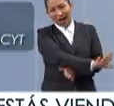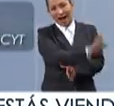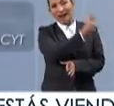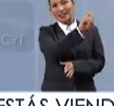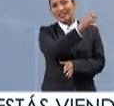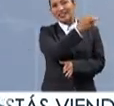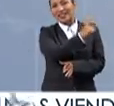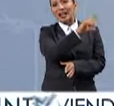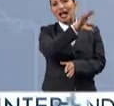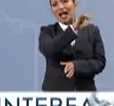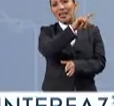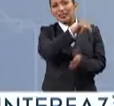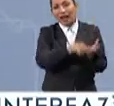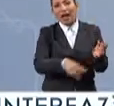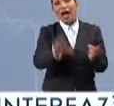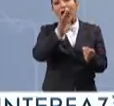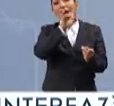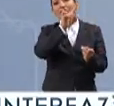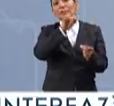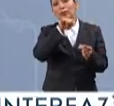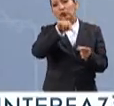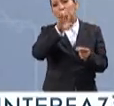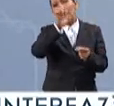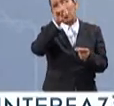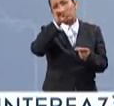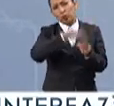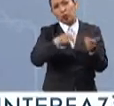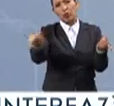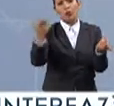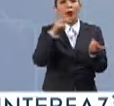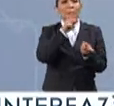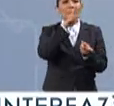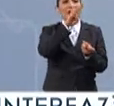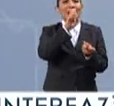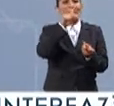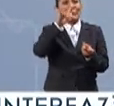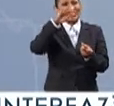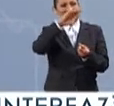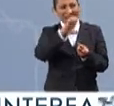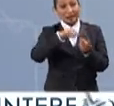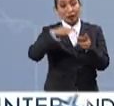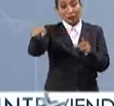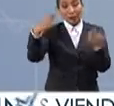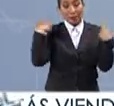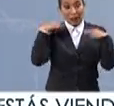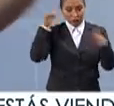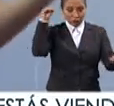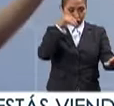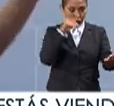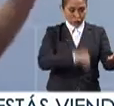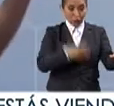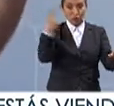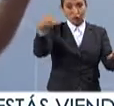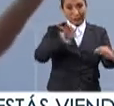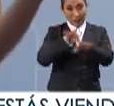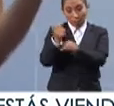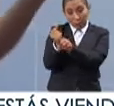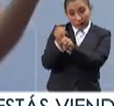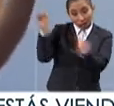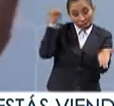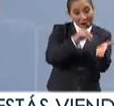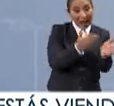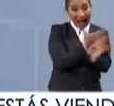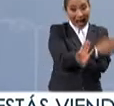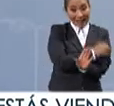researchgate academia punto edu ejercicios de pre prince o de donde los académicos difunden su trabajo incluso